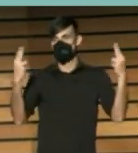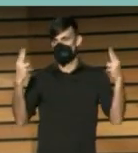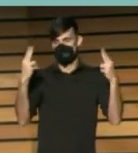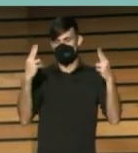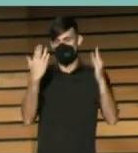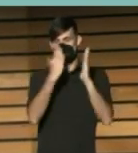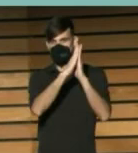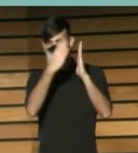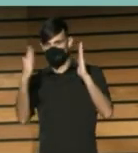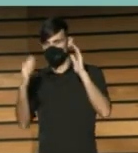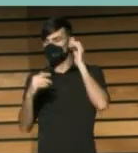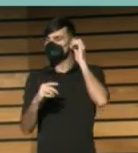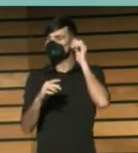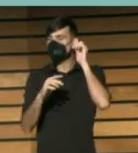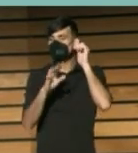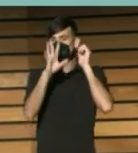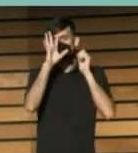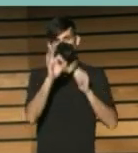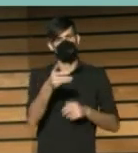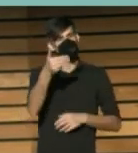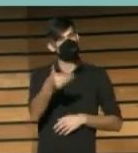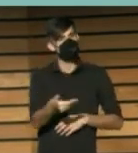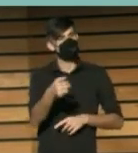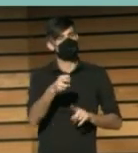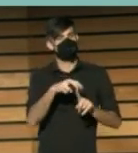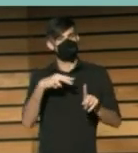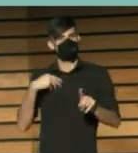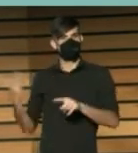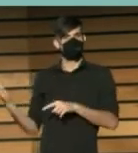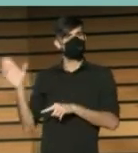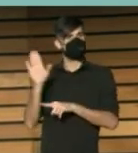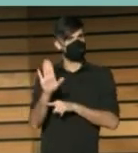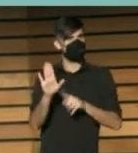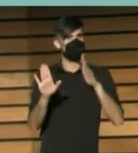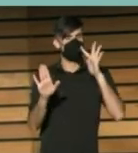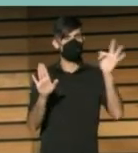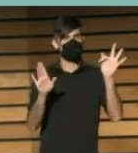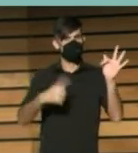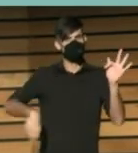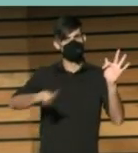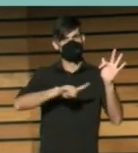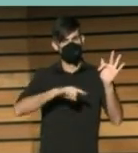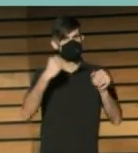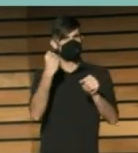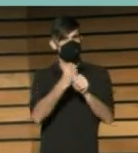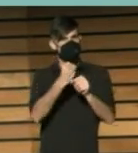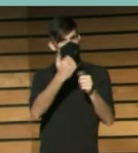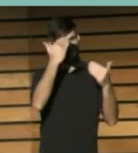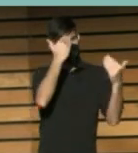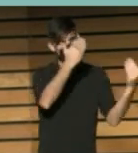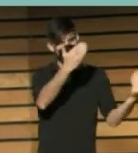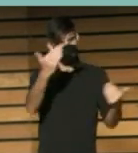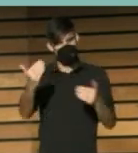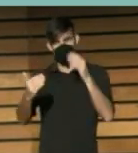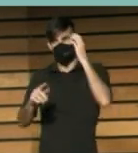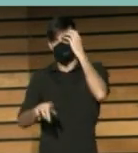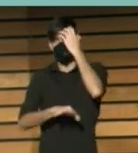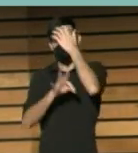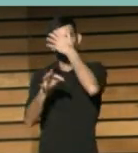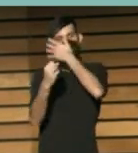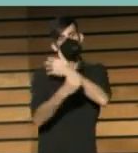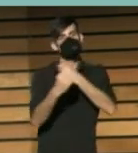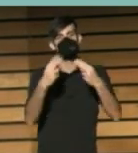que es importante visibilizar en positivo el trabajo que hacéis y que hacemos desde las instituciones